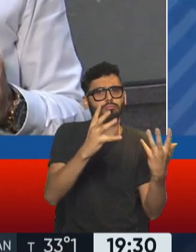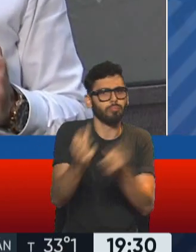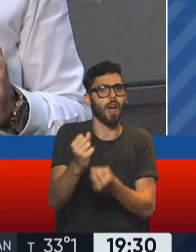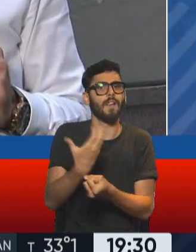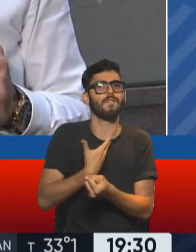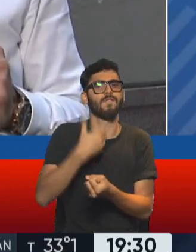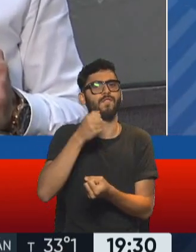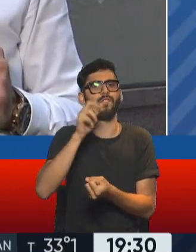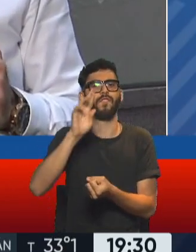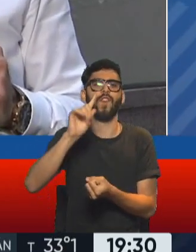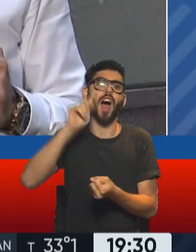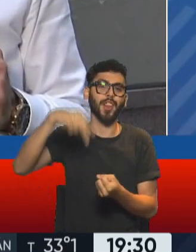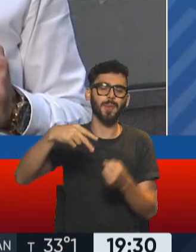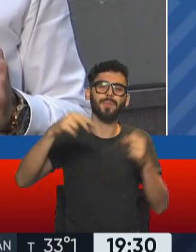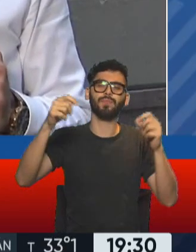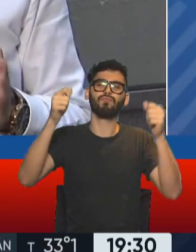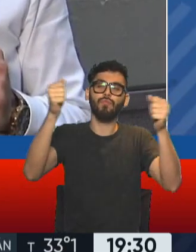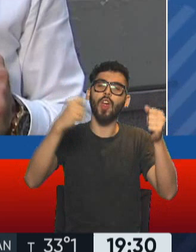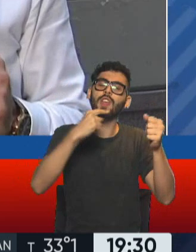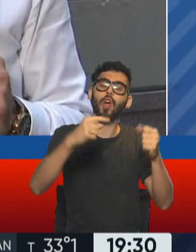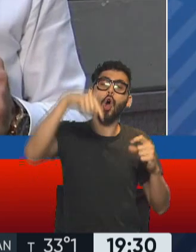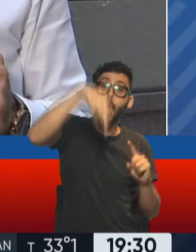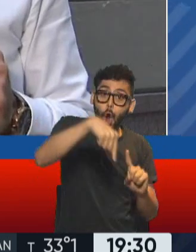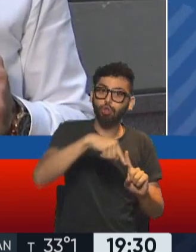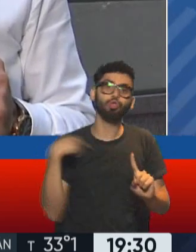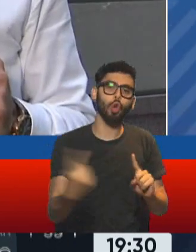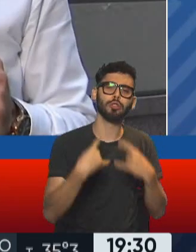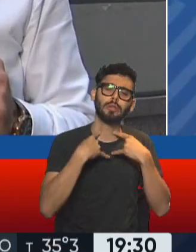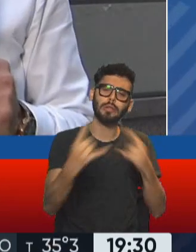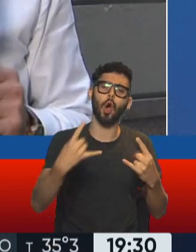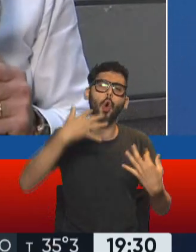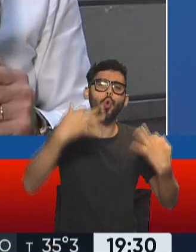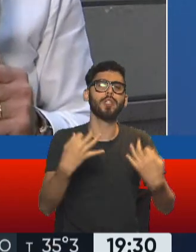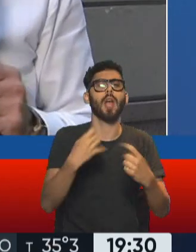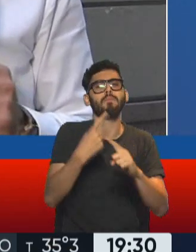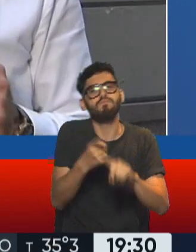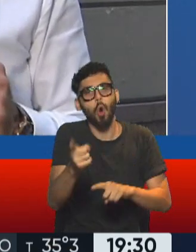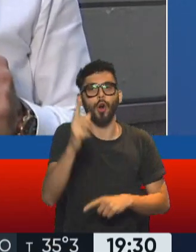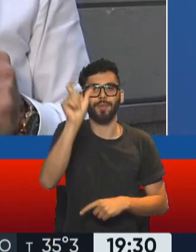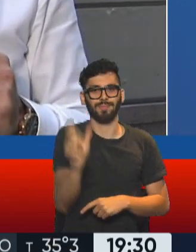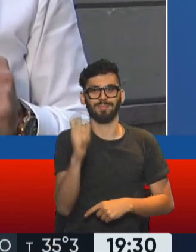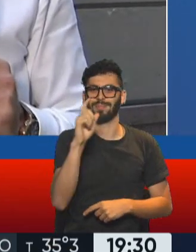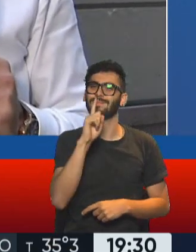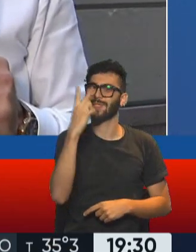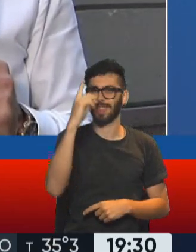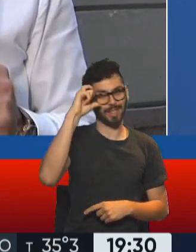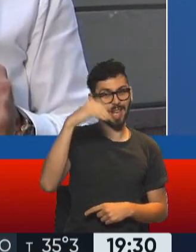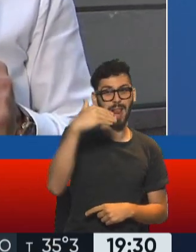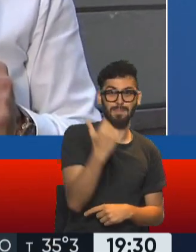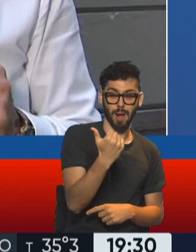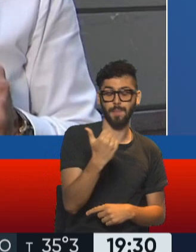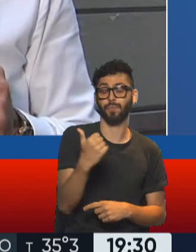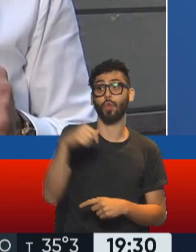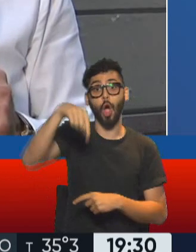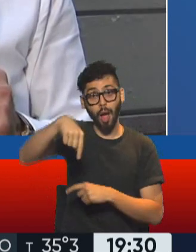bajo el lema "Hoy gritamos todos justicia por Telma", acá en la Argentina el colectivo